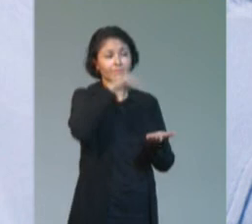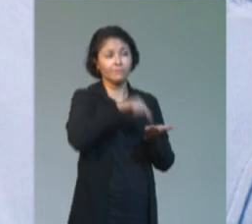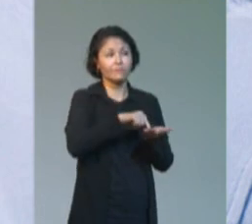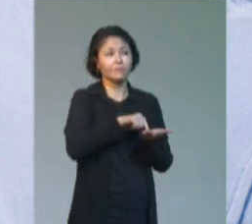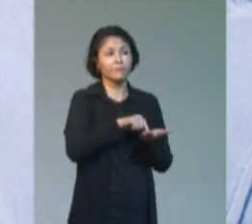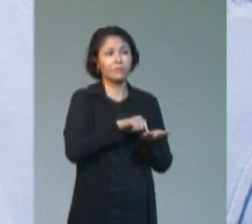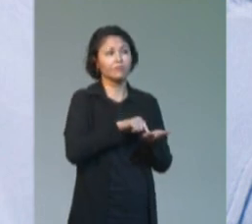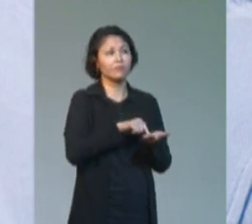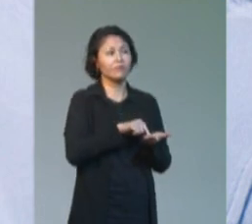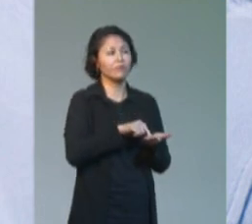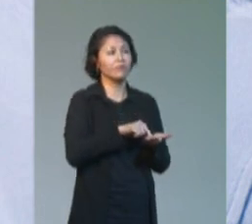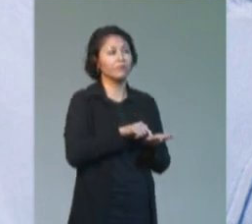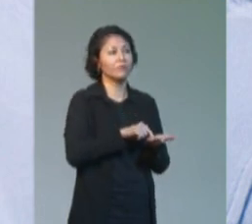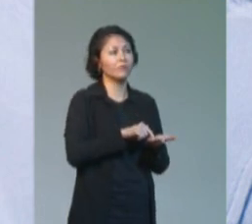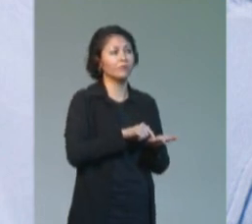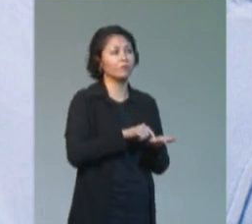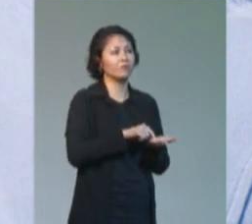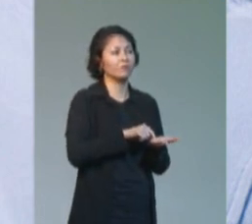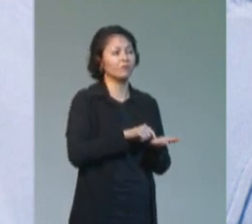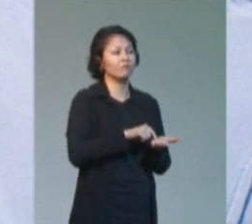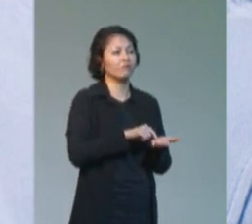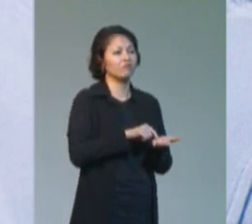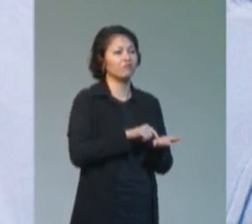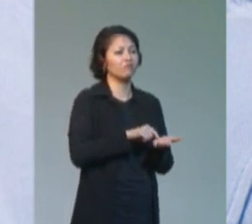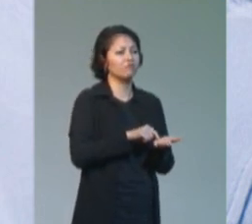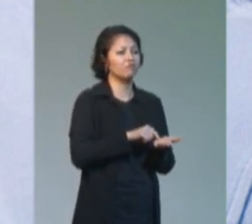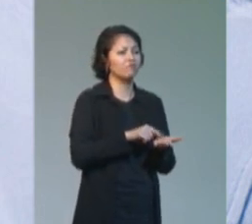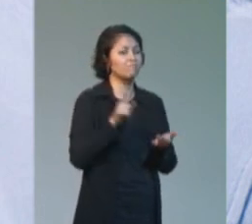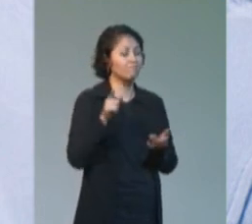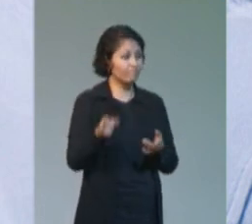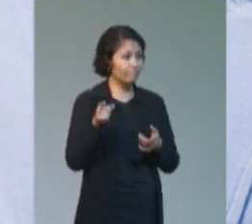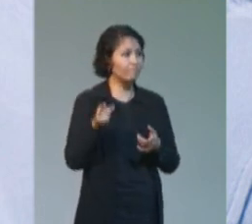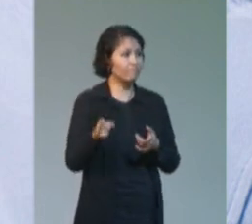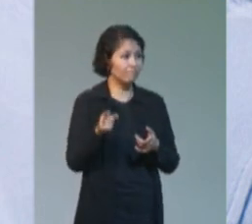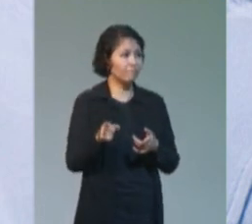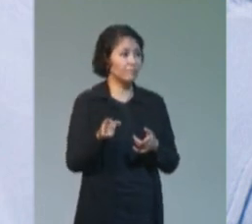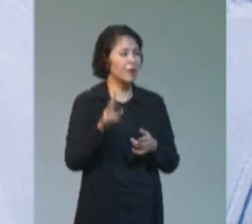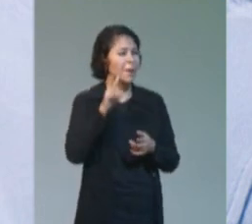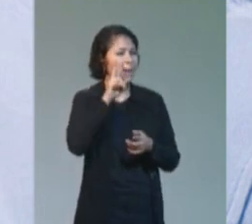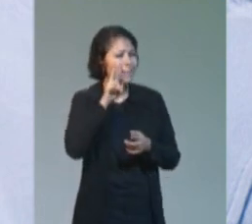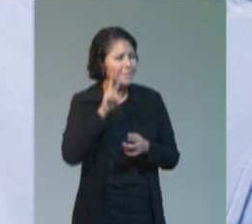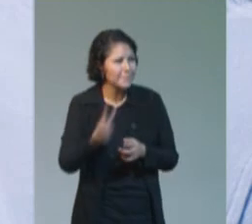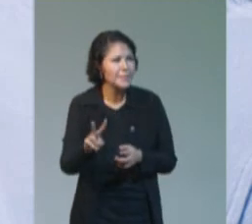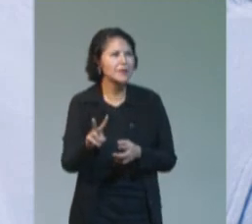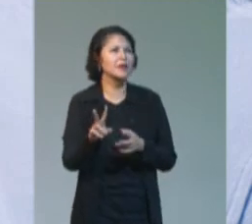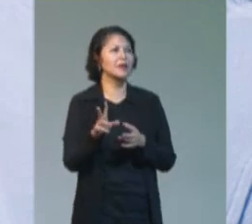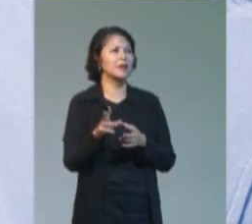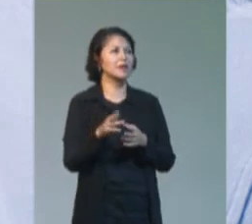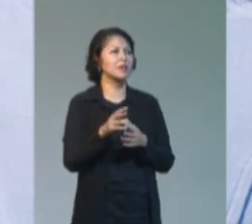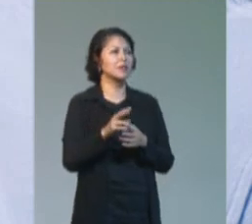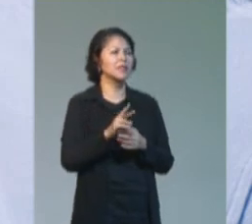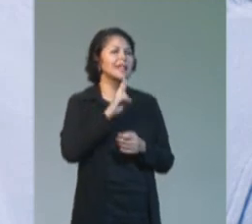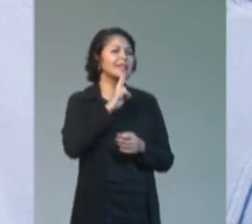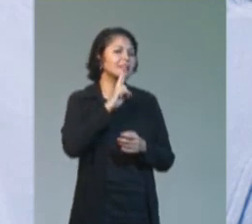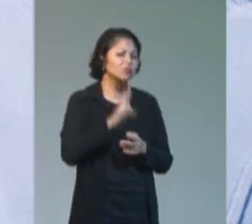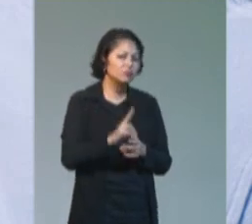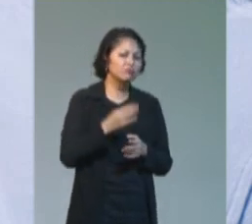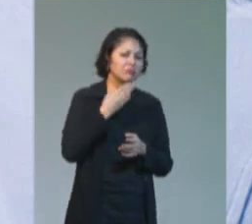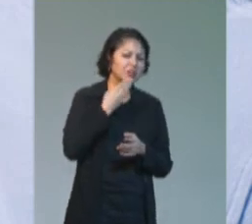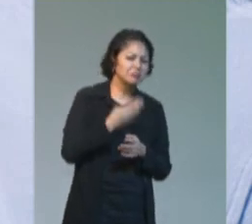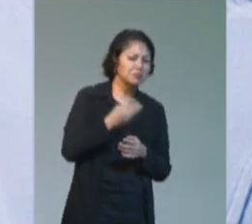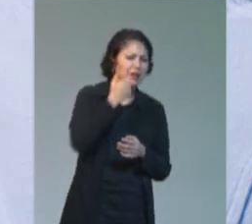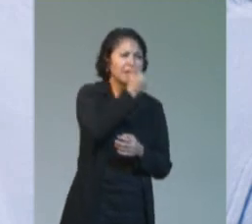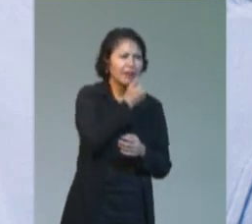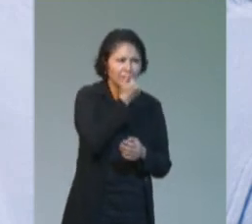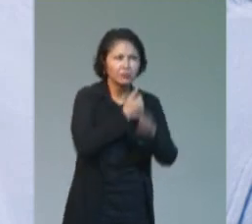parte vemos por lo que podrían ser resultados que nos van aportando diferentes tipos de investigaciones lo que